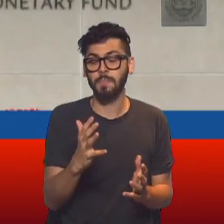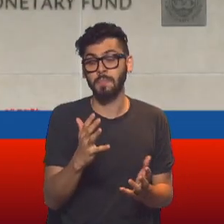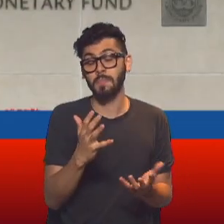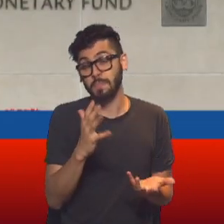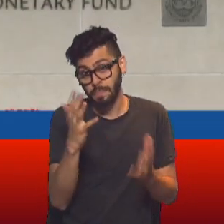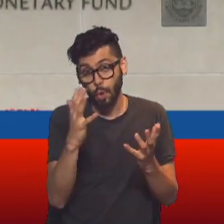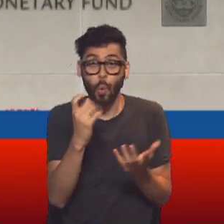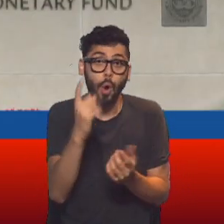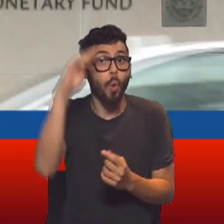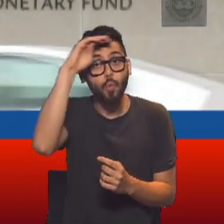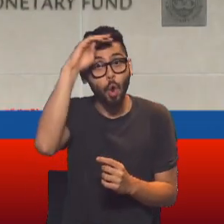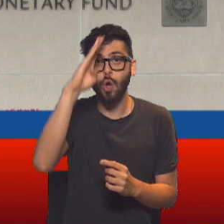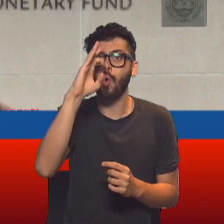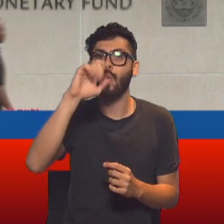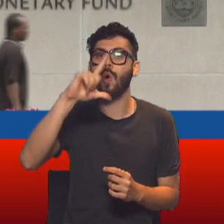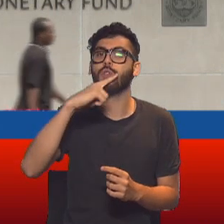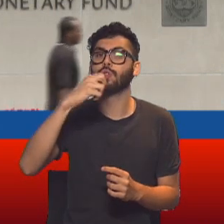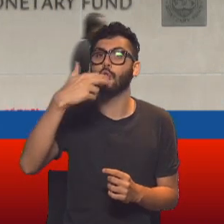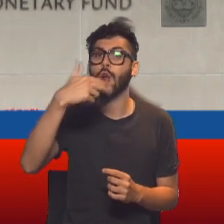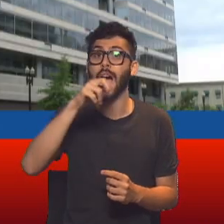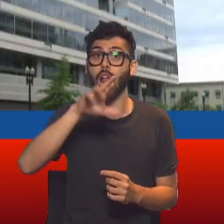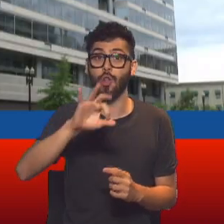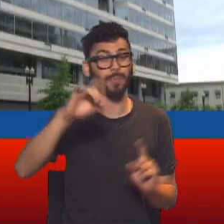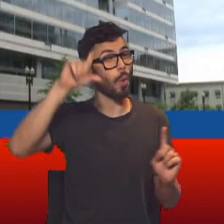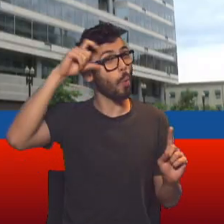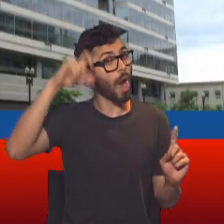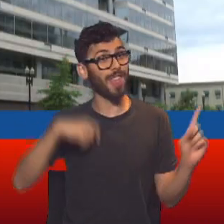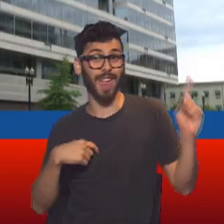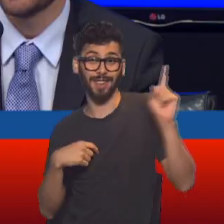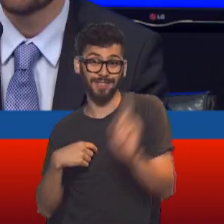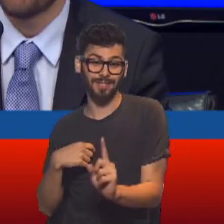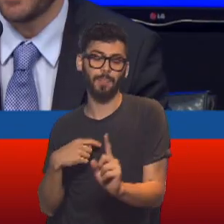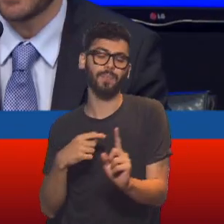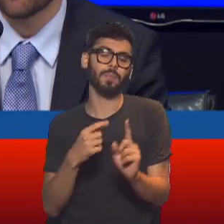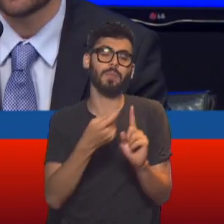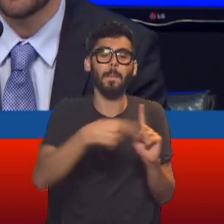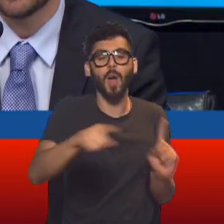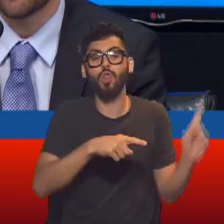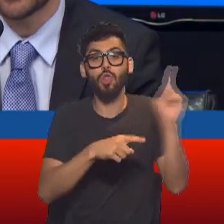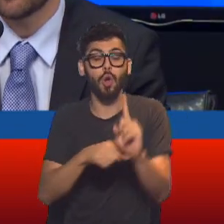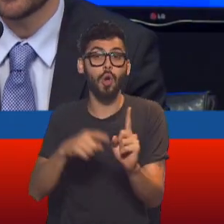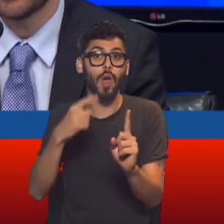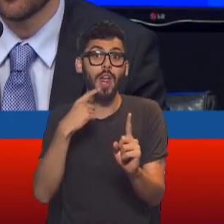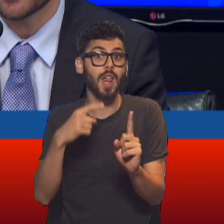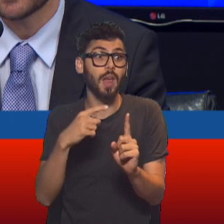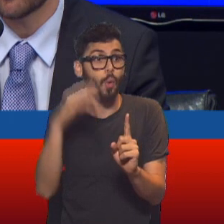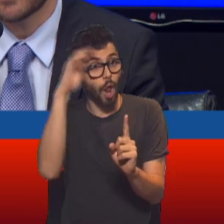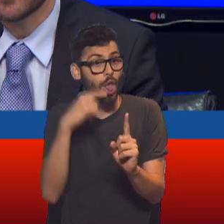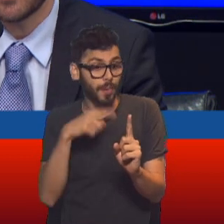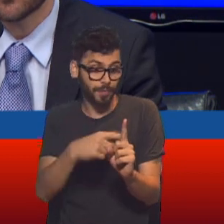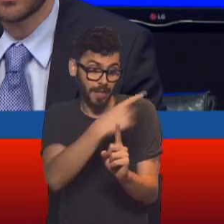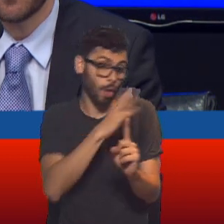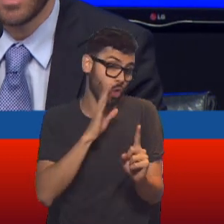el propio Bolsonaro le planteó al enviado de Biden en Brasil que había habido fraude en los Estados Unidos, o sea, a ese nivel está